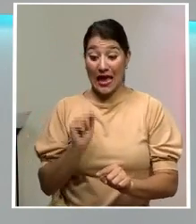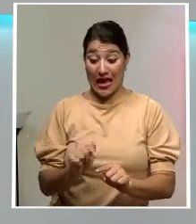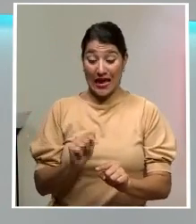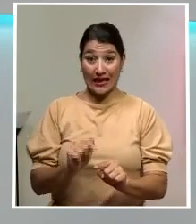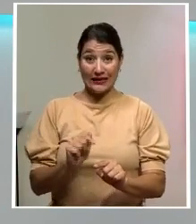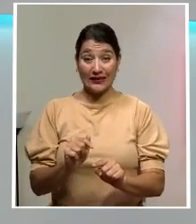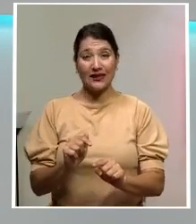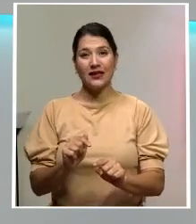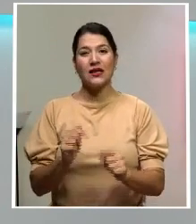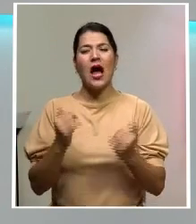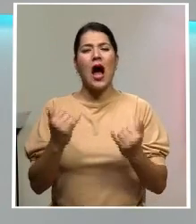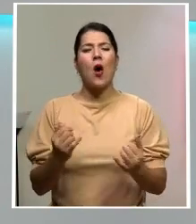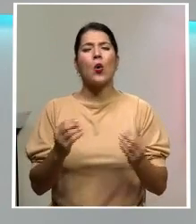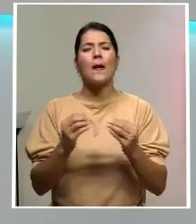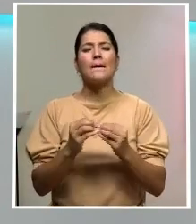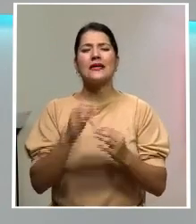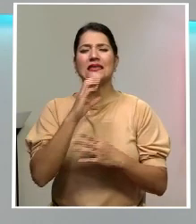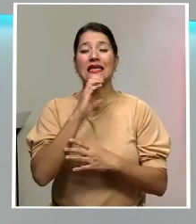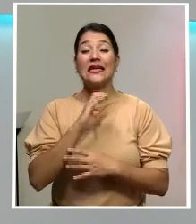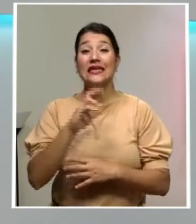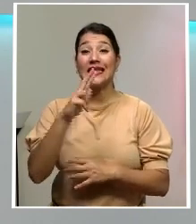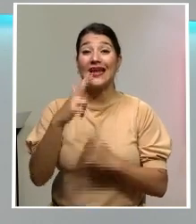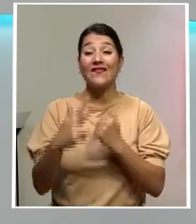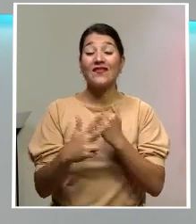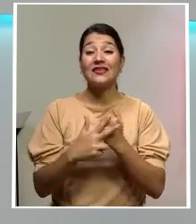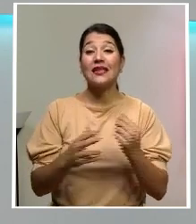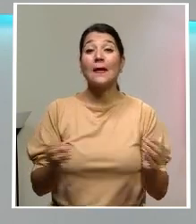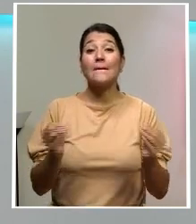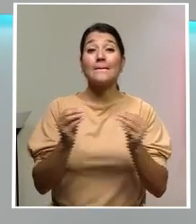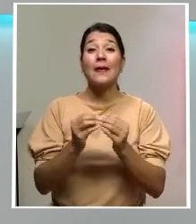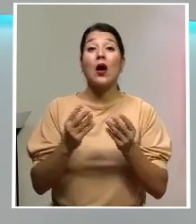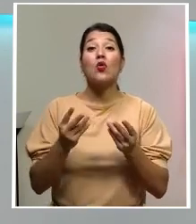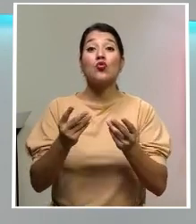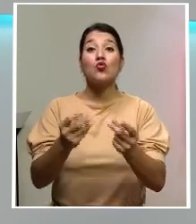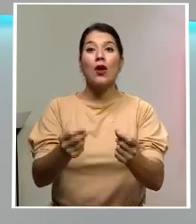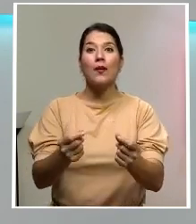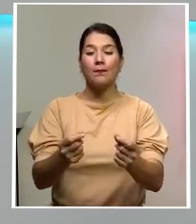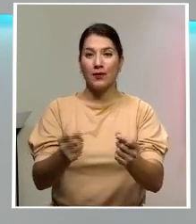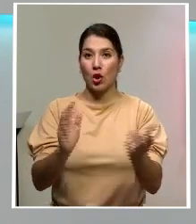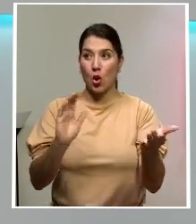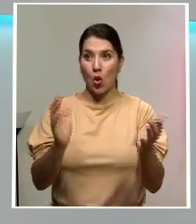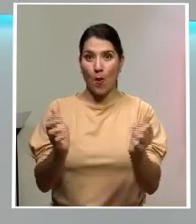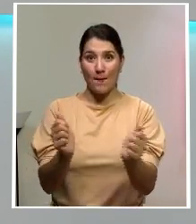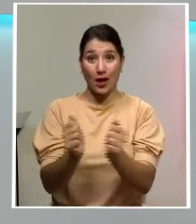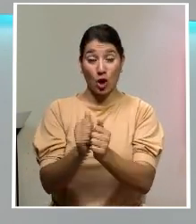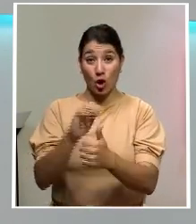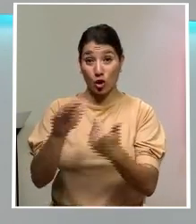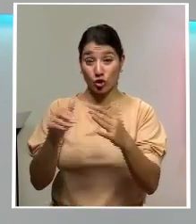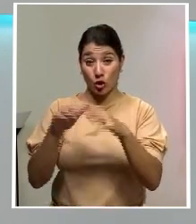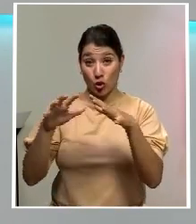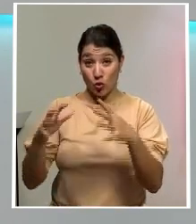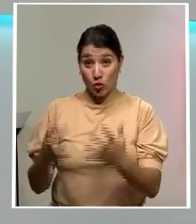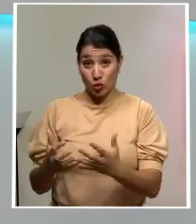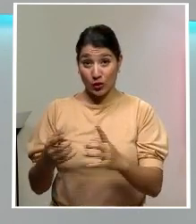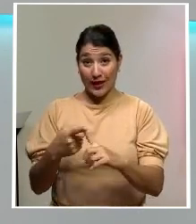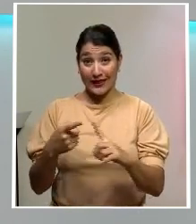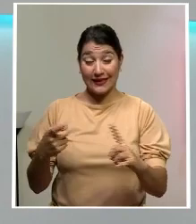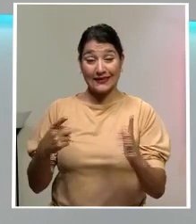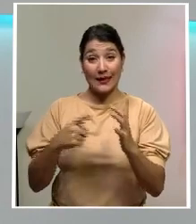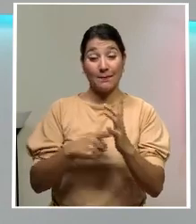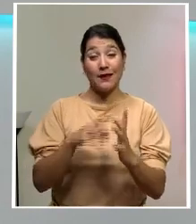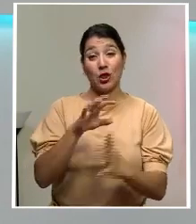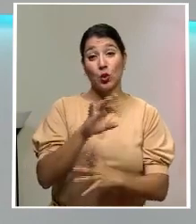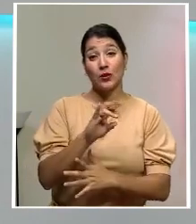extremo se calentó 3 veces más rápido que el resto del planeta entre 1971 y el